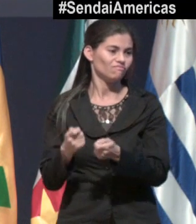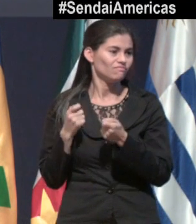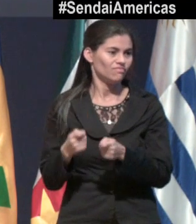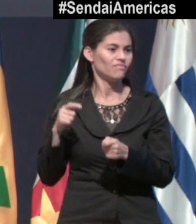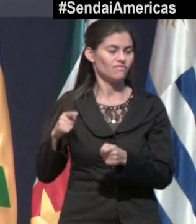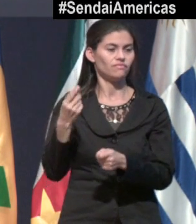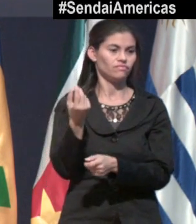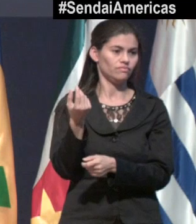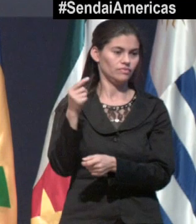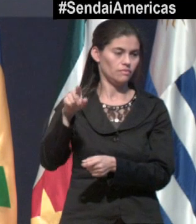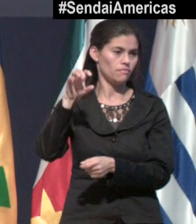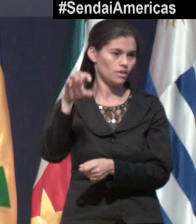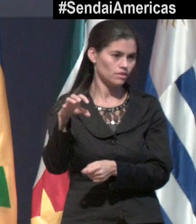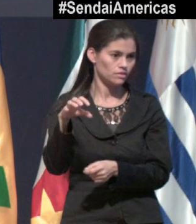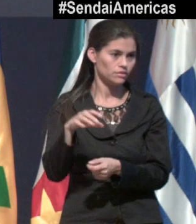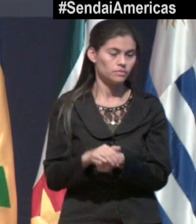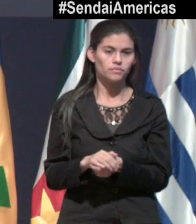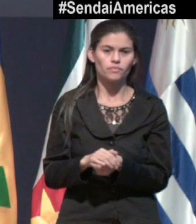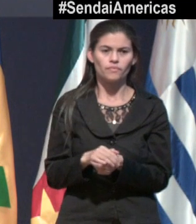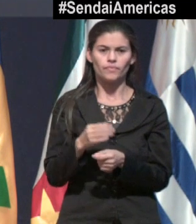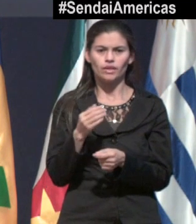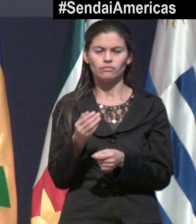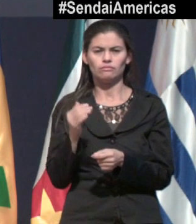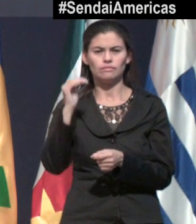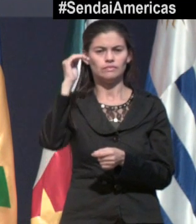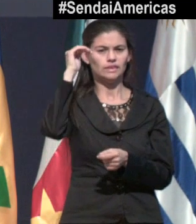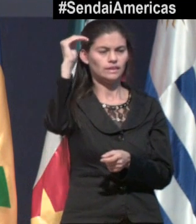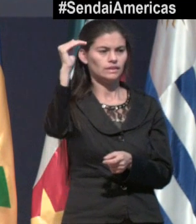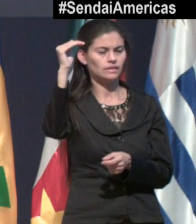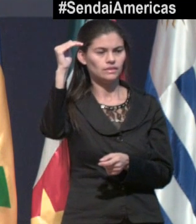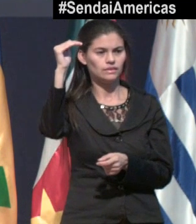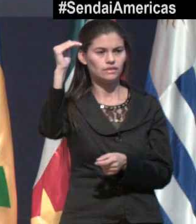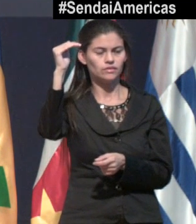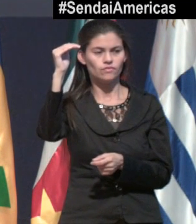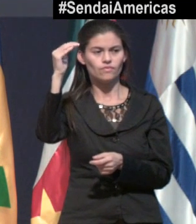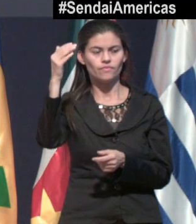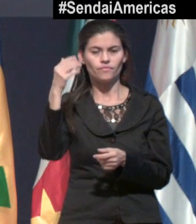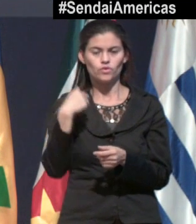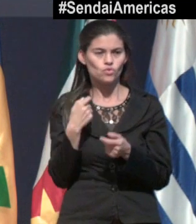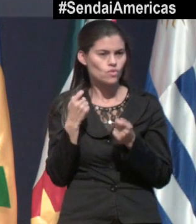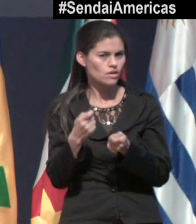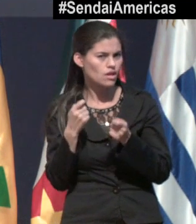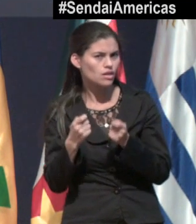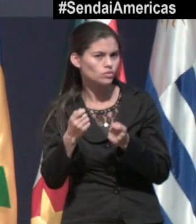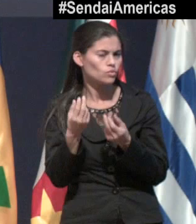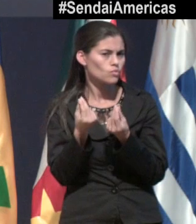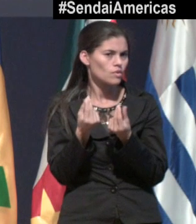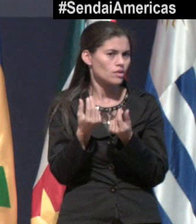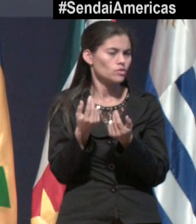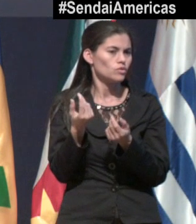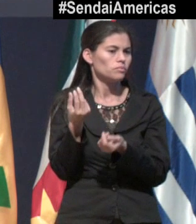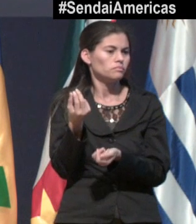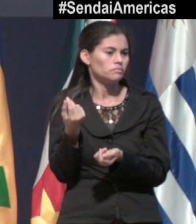capital. Entonces uno podría decir, más alto mi riesgo frente a lo que estoy gastando en inversiones de